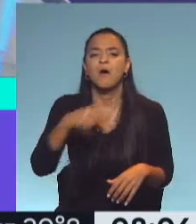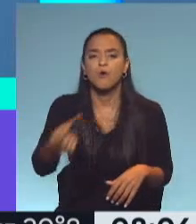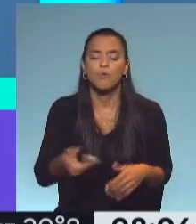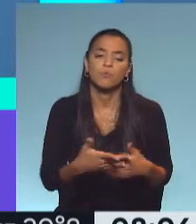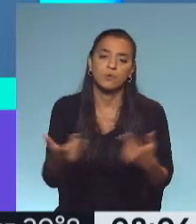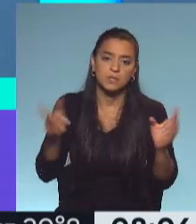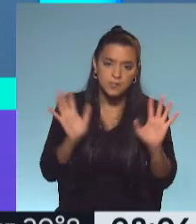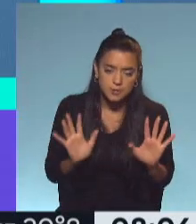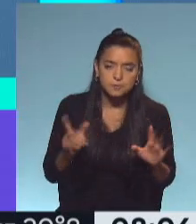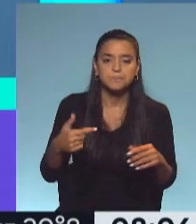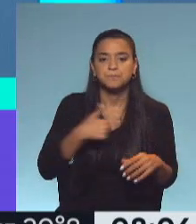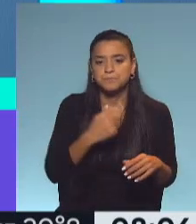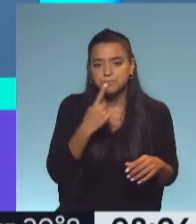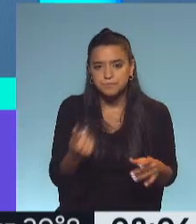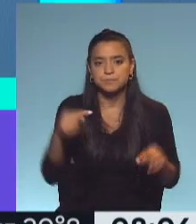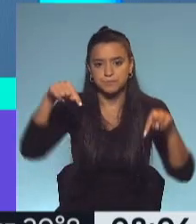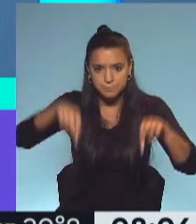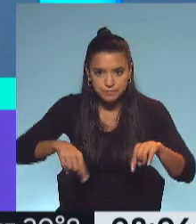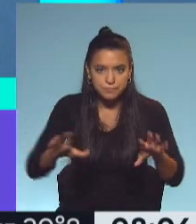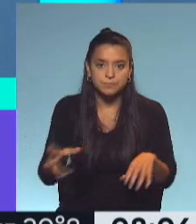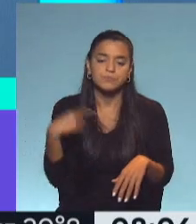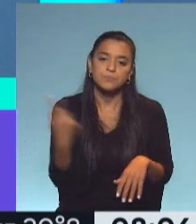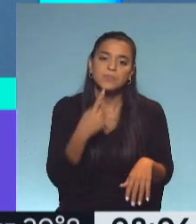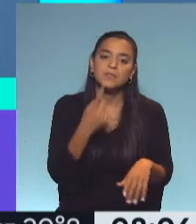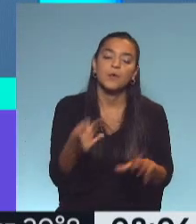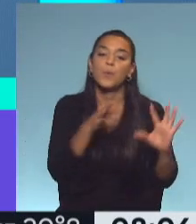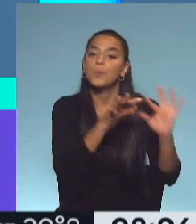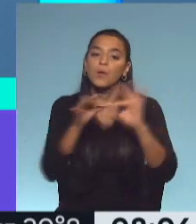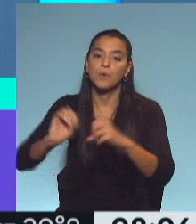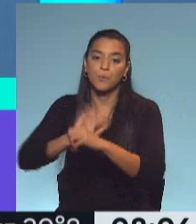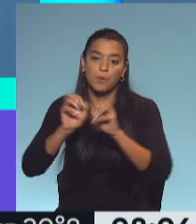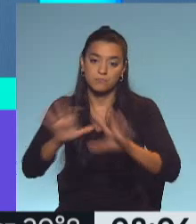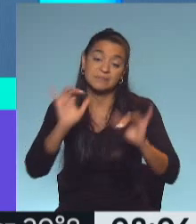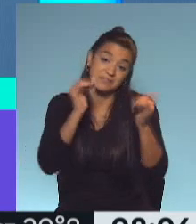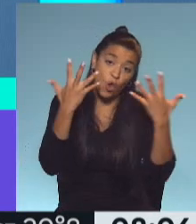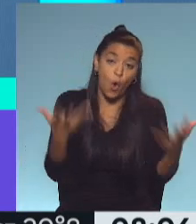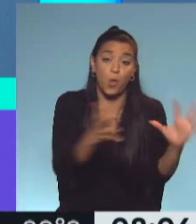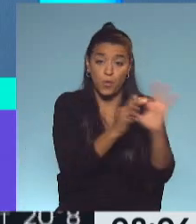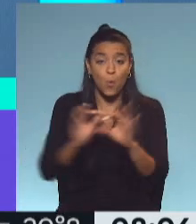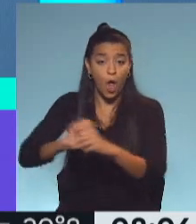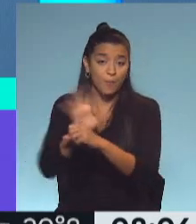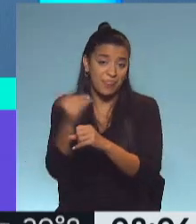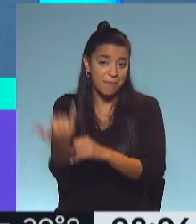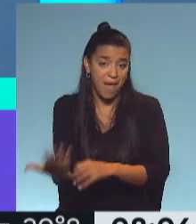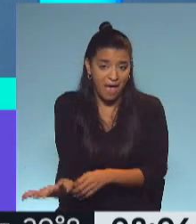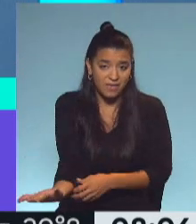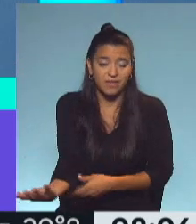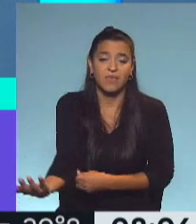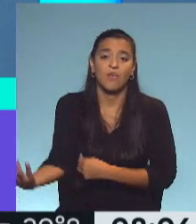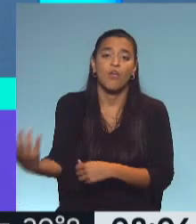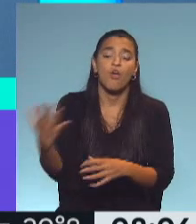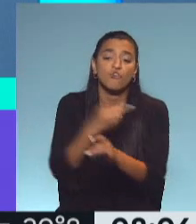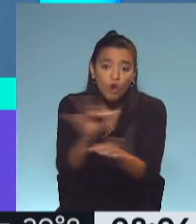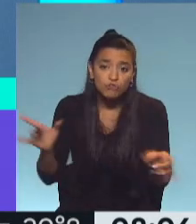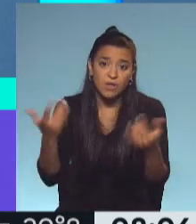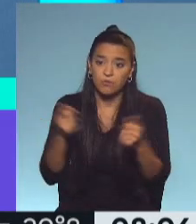Bueno, por eso te digo que en realidad esto, cuando decimos esto no está vinculado con la pandemia, sí, claramente está vinculado con la pandemia, con los contagios que